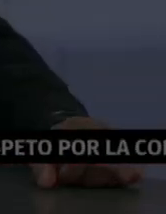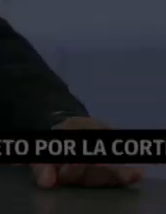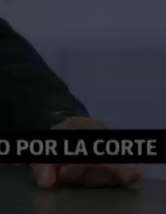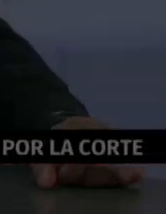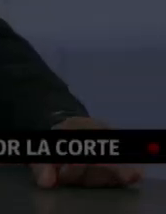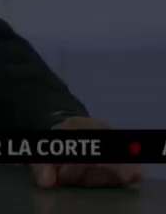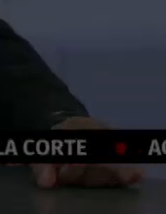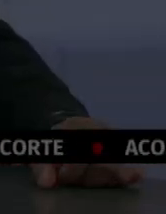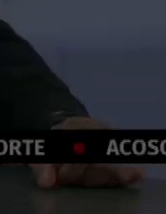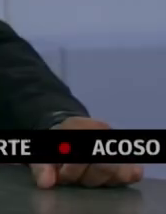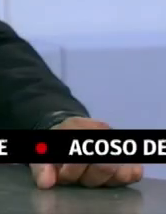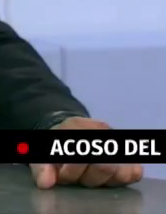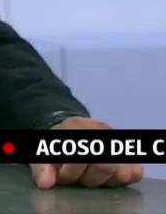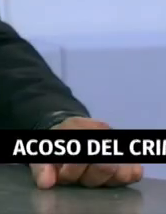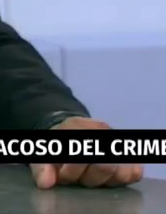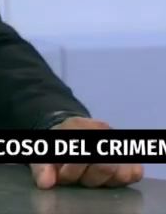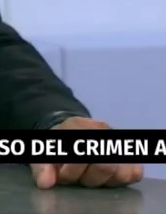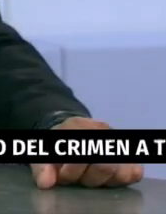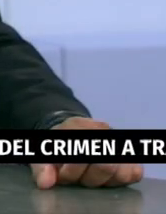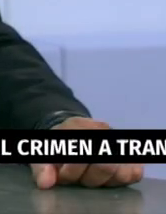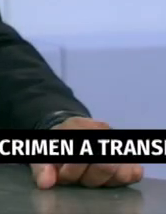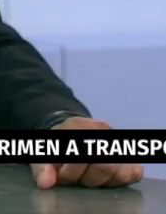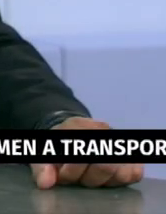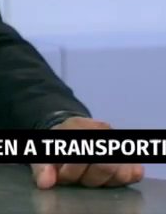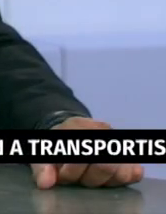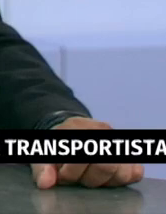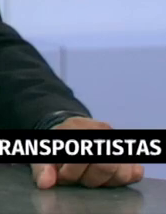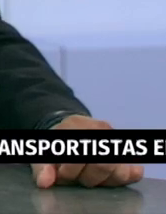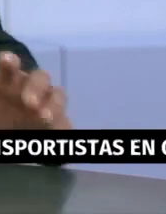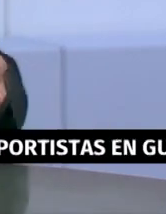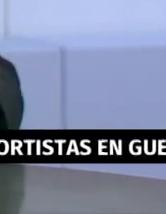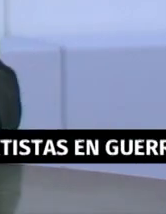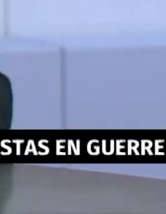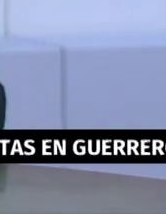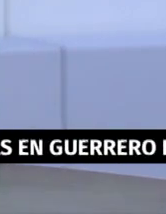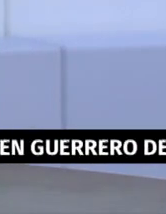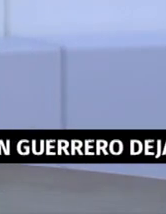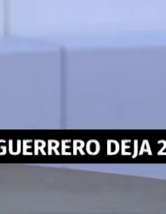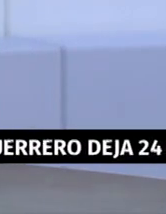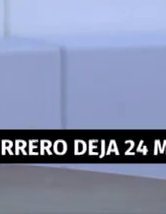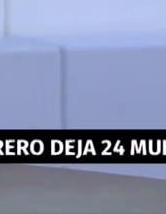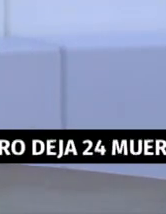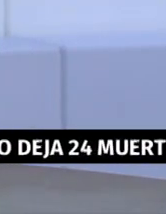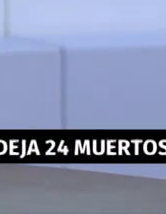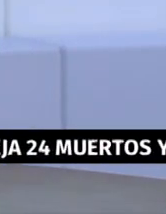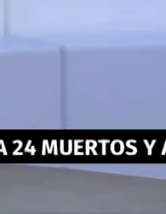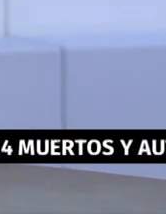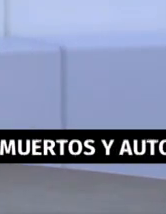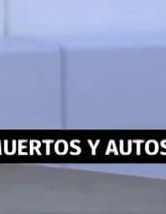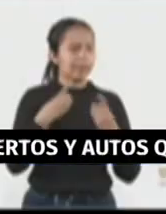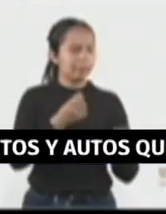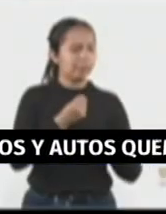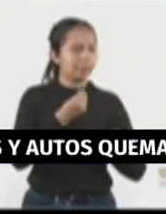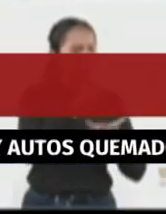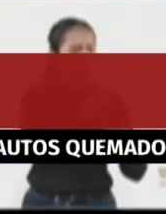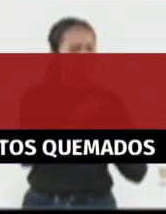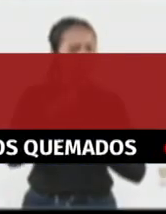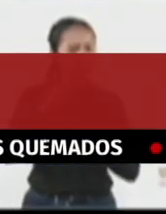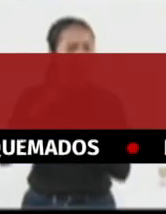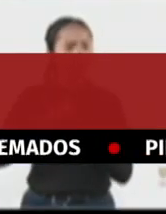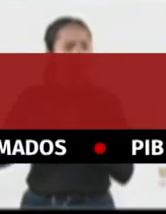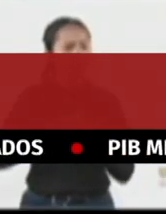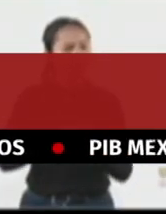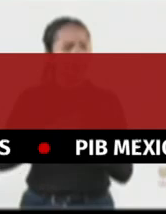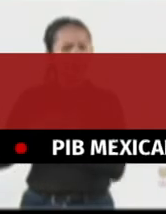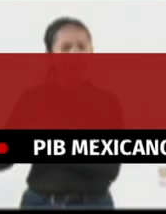Vamos en este momento a ver este evento de la jefa de gobierno, Claudia Sheinbaum, que está realizando la entrega de reconocimiento y llave de la ciudad a